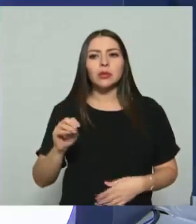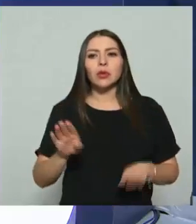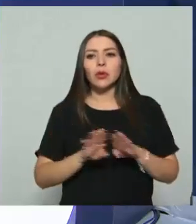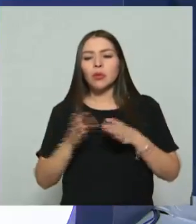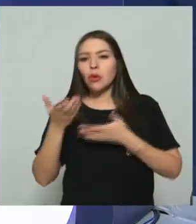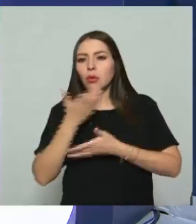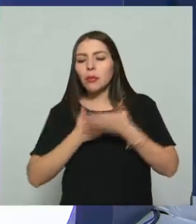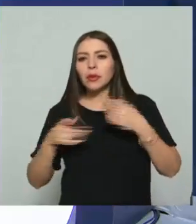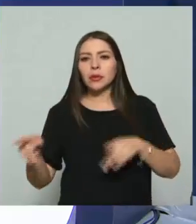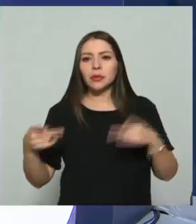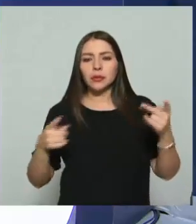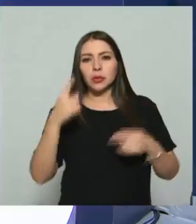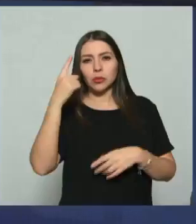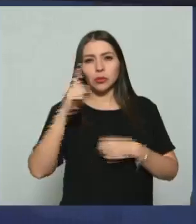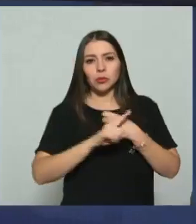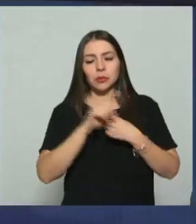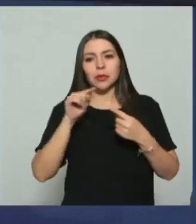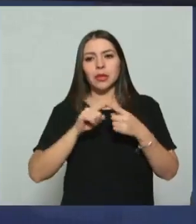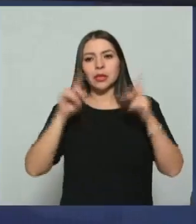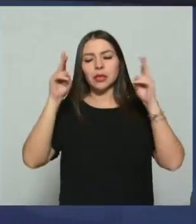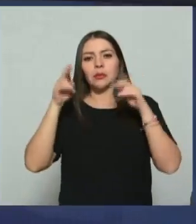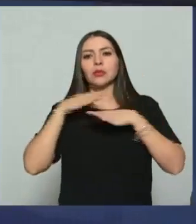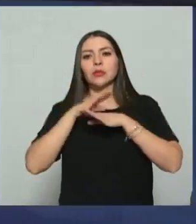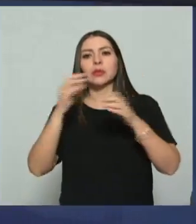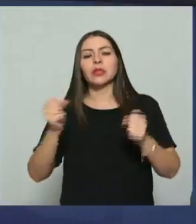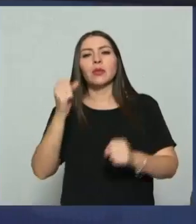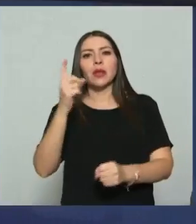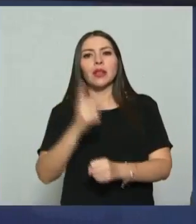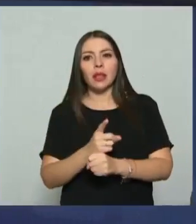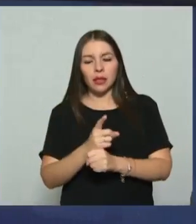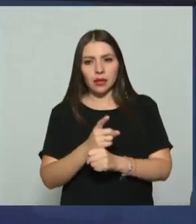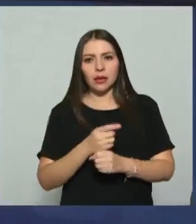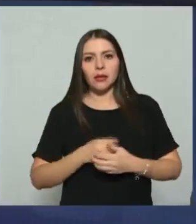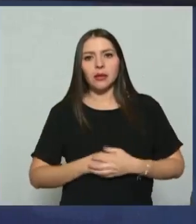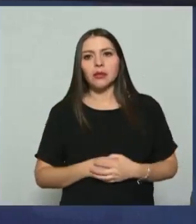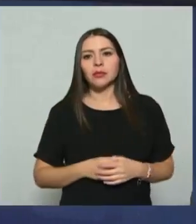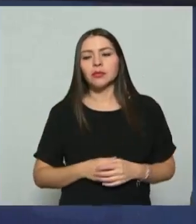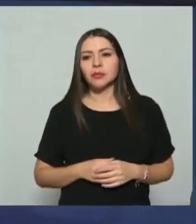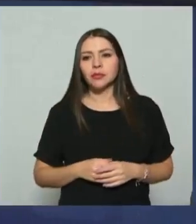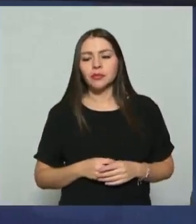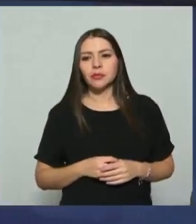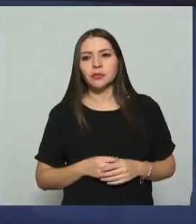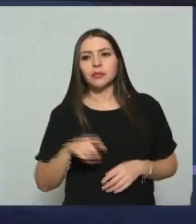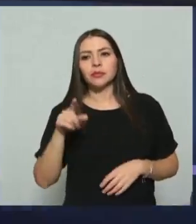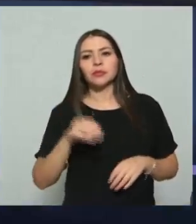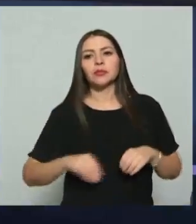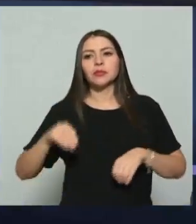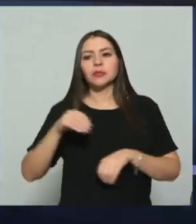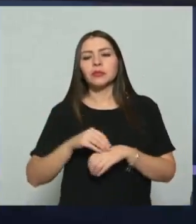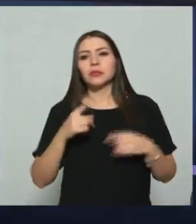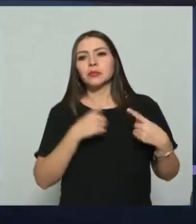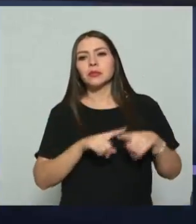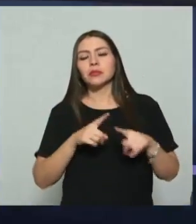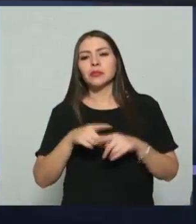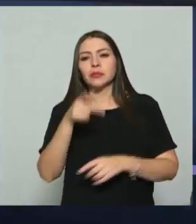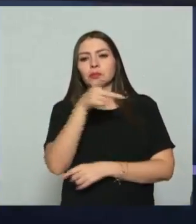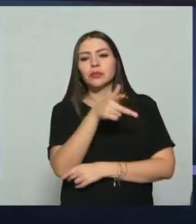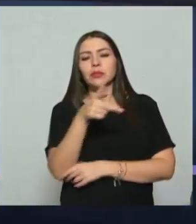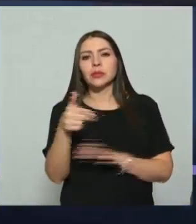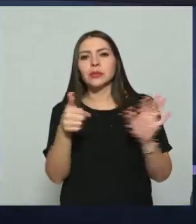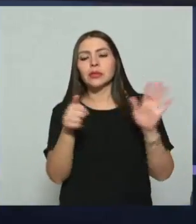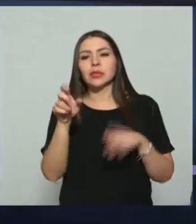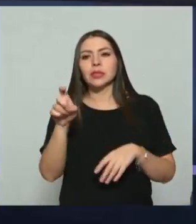uno de esos problemas fue el tema de la seguridad. En el tema de la seguridad, pues instalamos más de 636 cámaras de